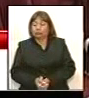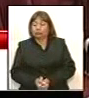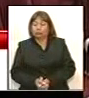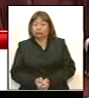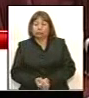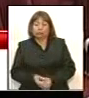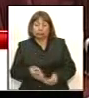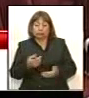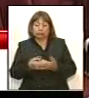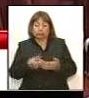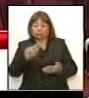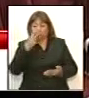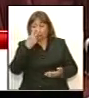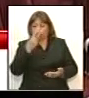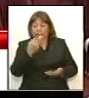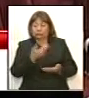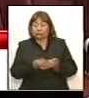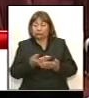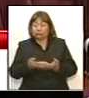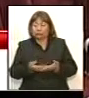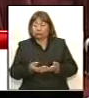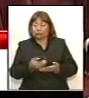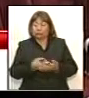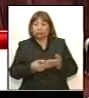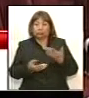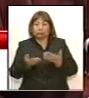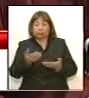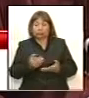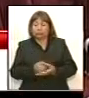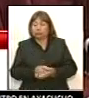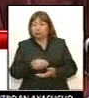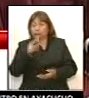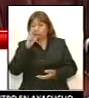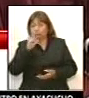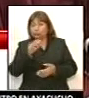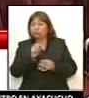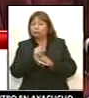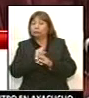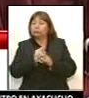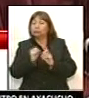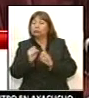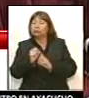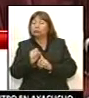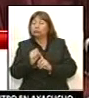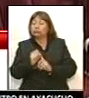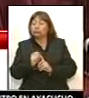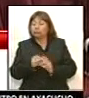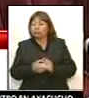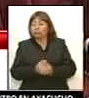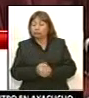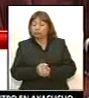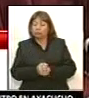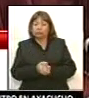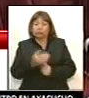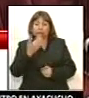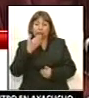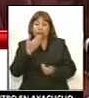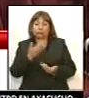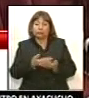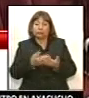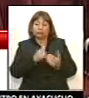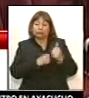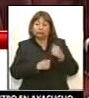desde la mirada economicista del país es positivo, pero desde la mirada social, quienes están sufriendo, al